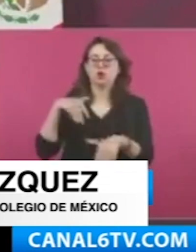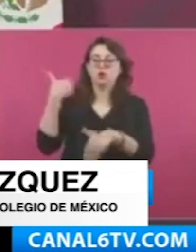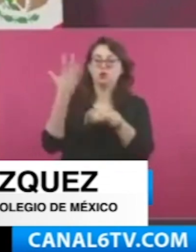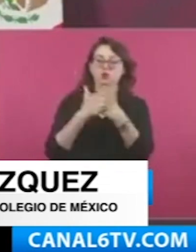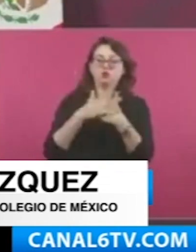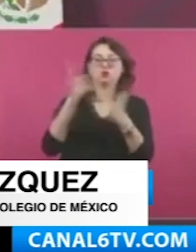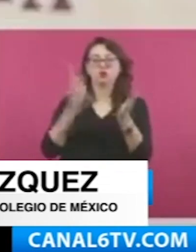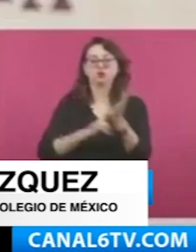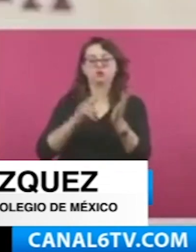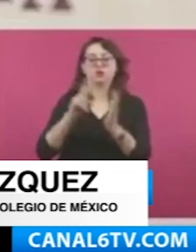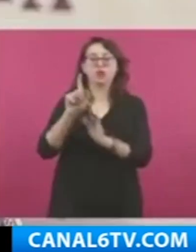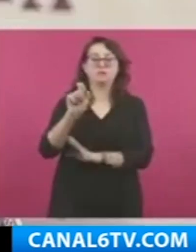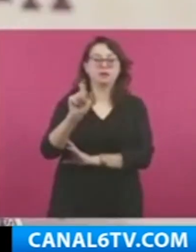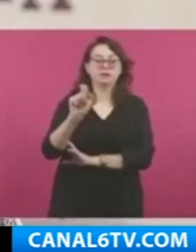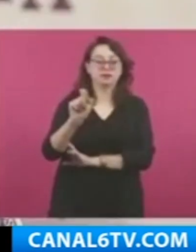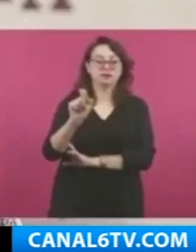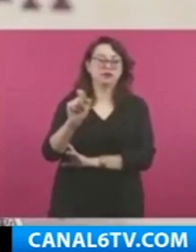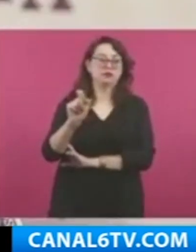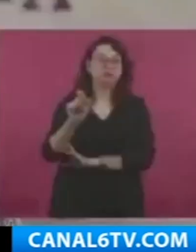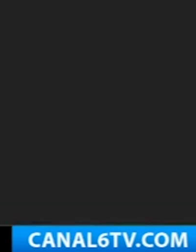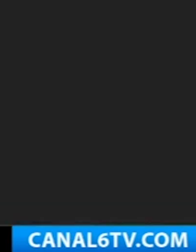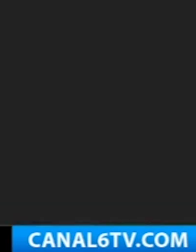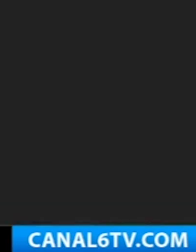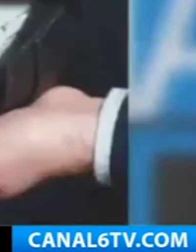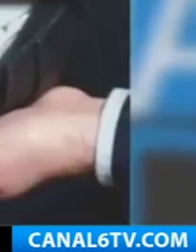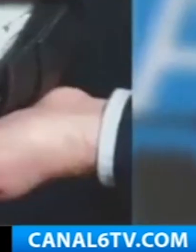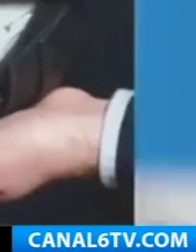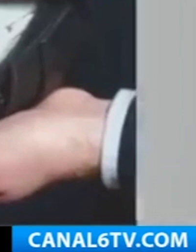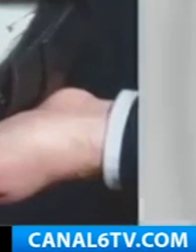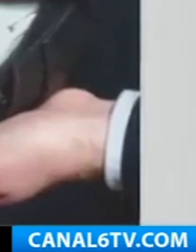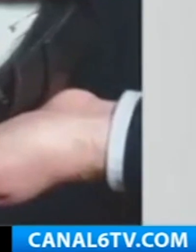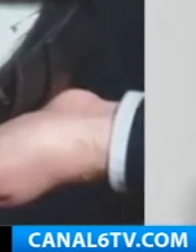de nuestra población pues va a ir empeorando. Y eso pues no puede ser bueno para